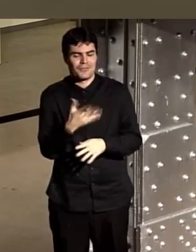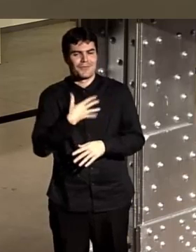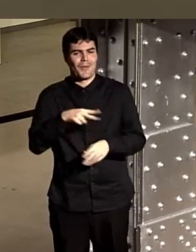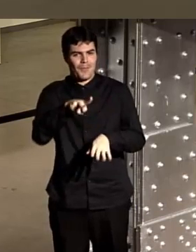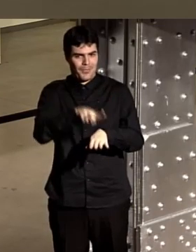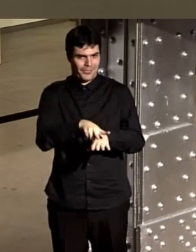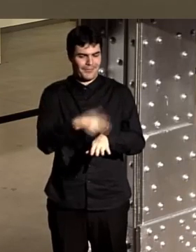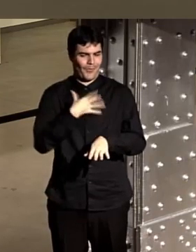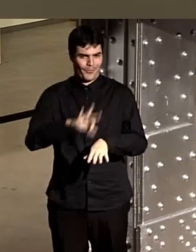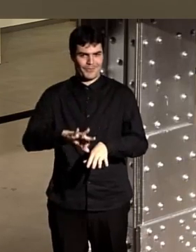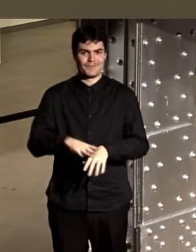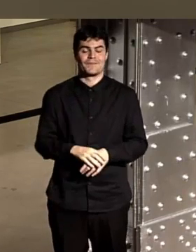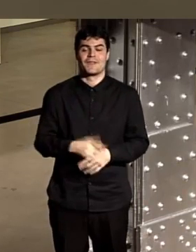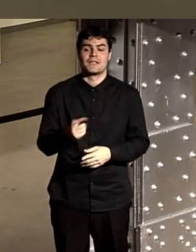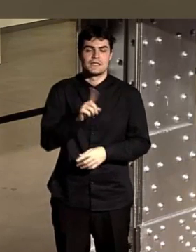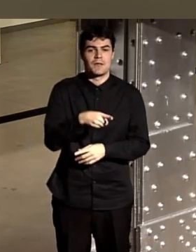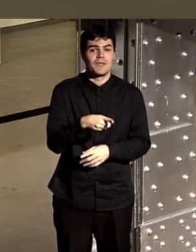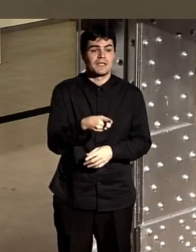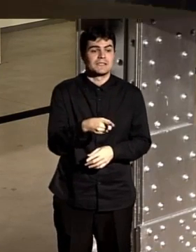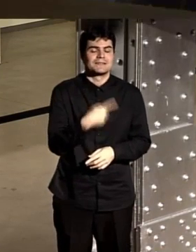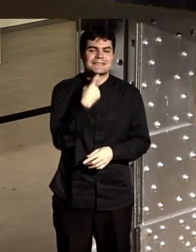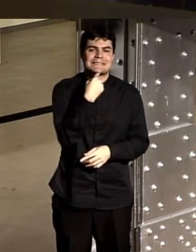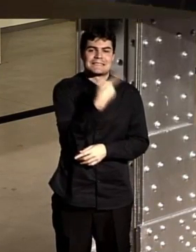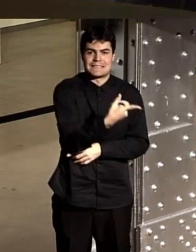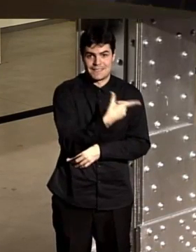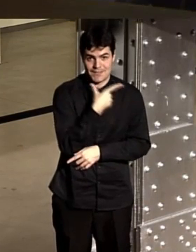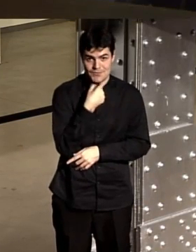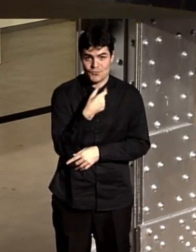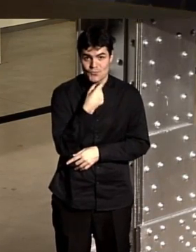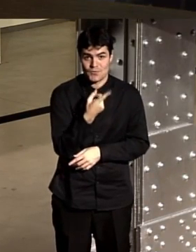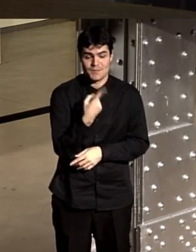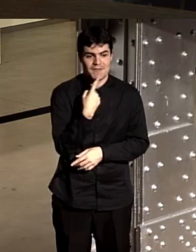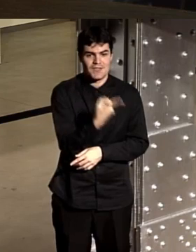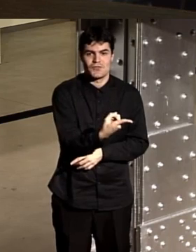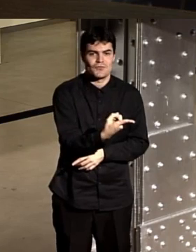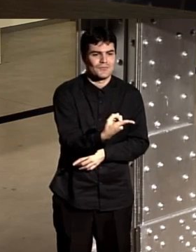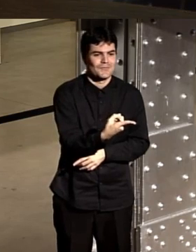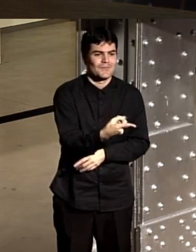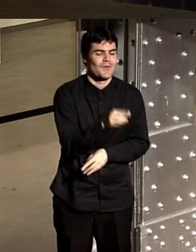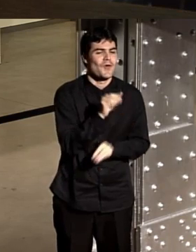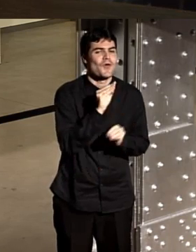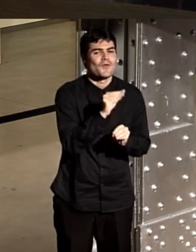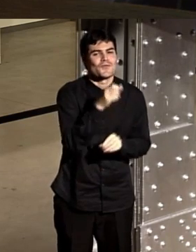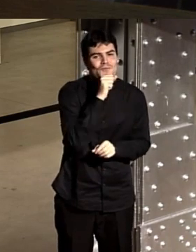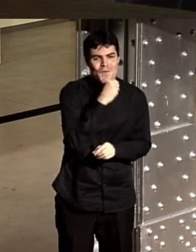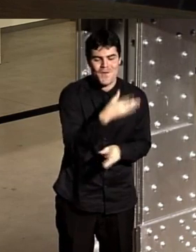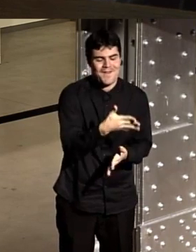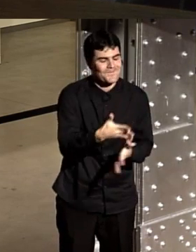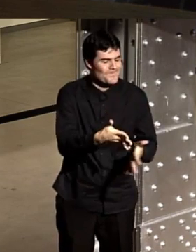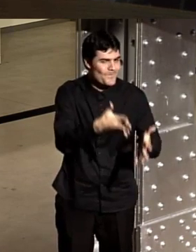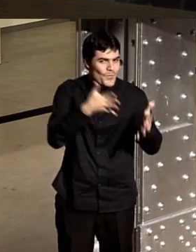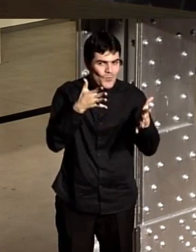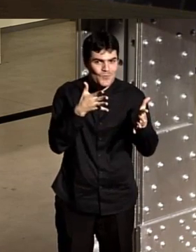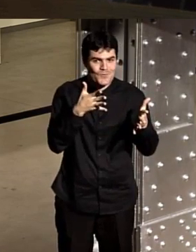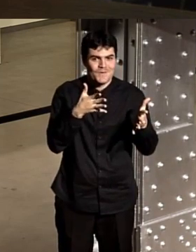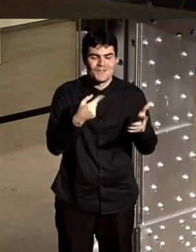dormir. Y me gustaría decirte que me encantaría ser tu abuela. Ay, gracias. Estaría